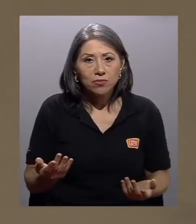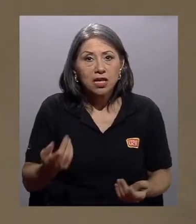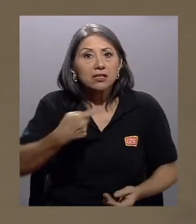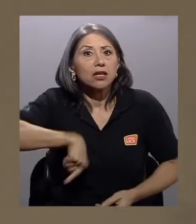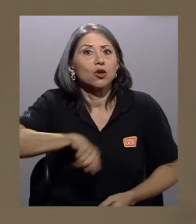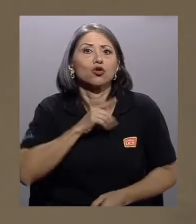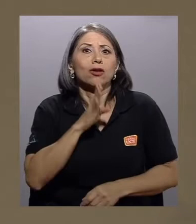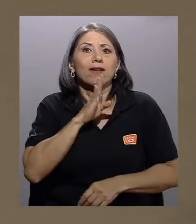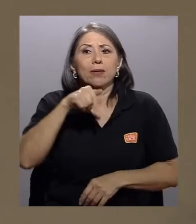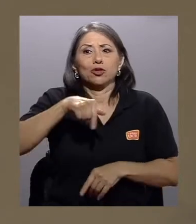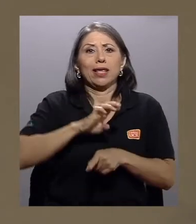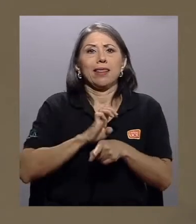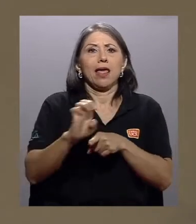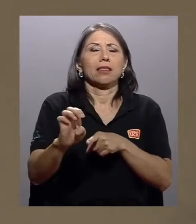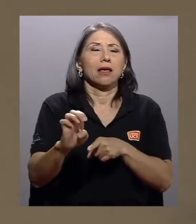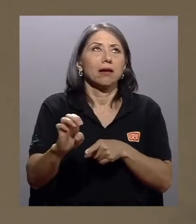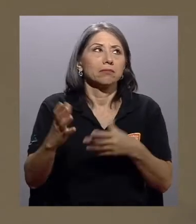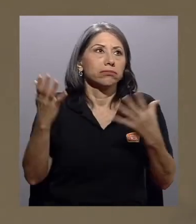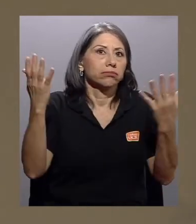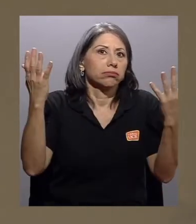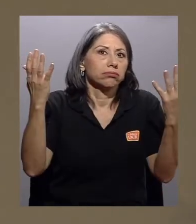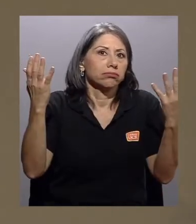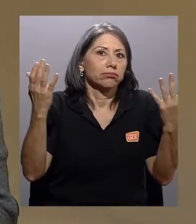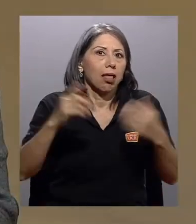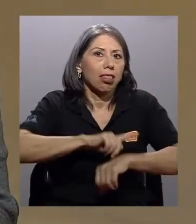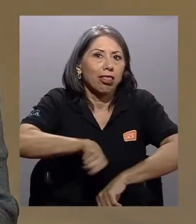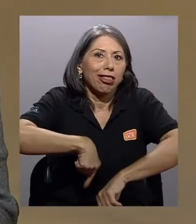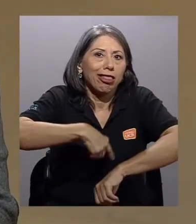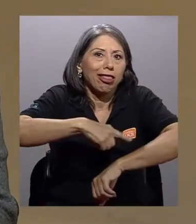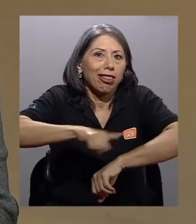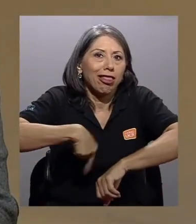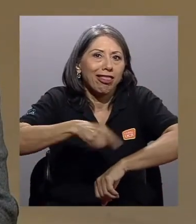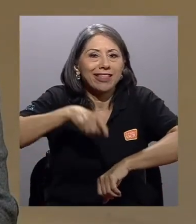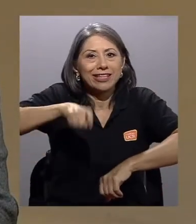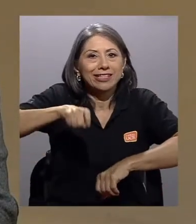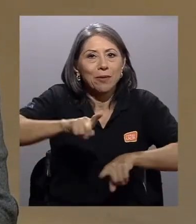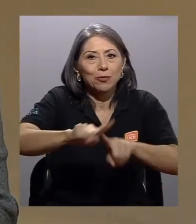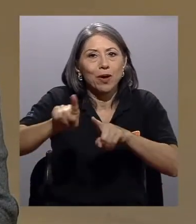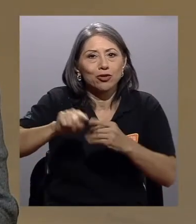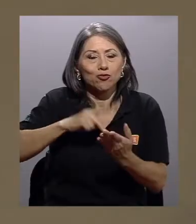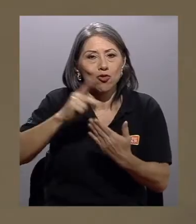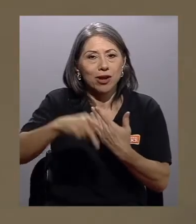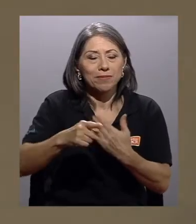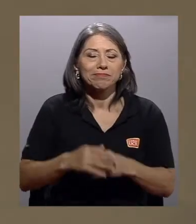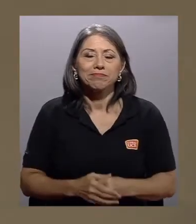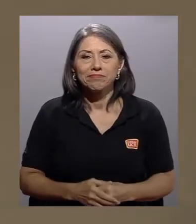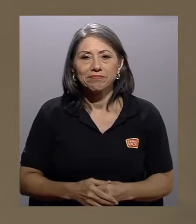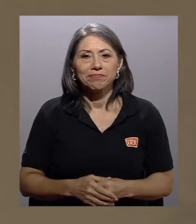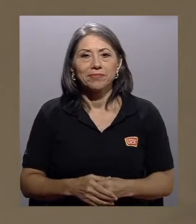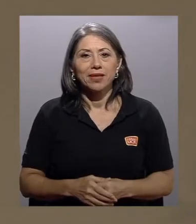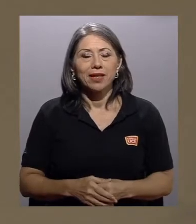palabra. Si nos pusiéramos a hablar aquí de ética, nos darían varias horas, varios programas.